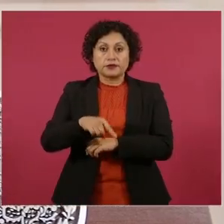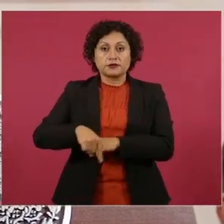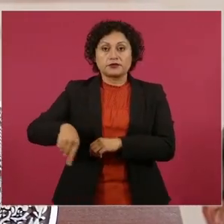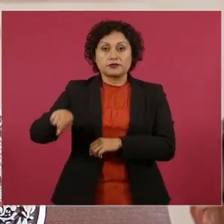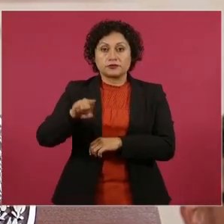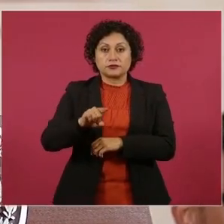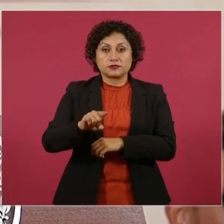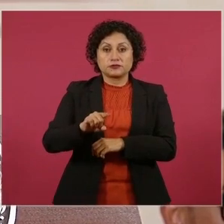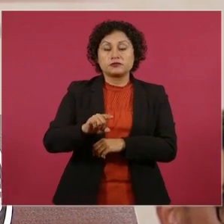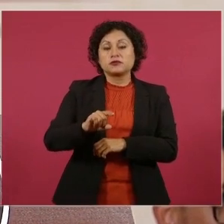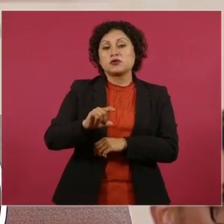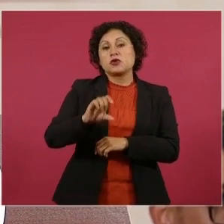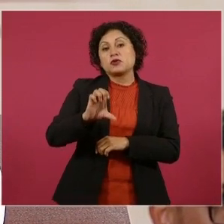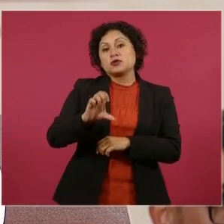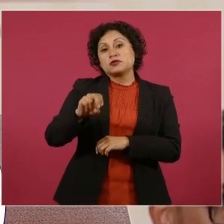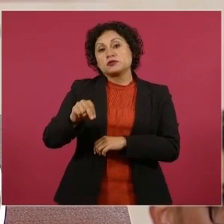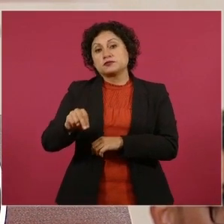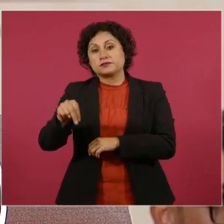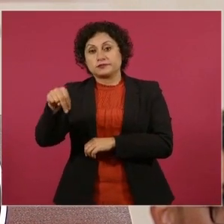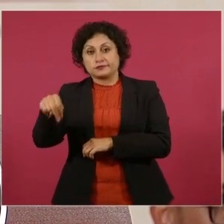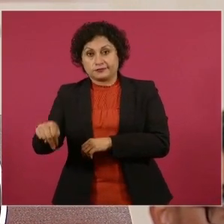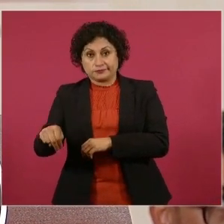Consejo Nacional de